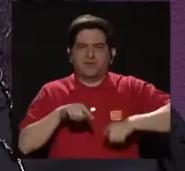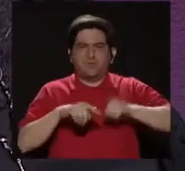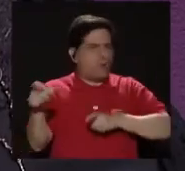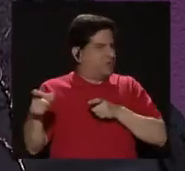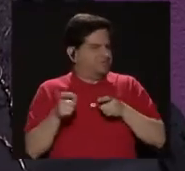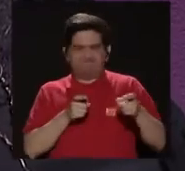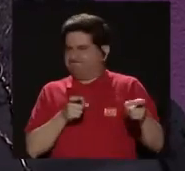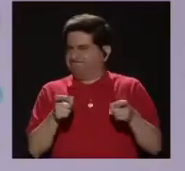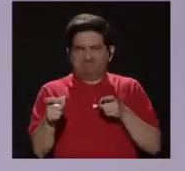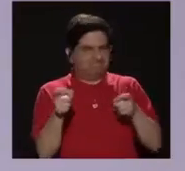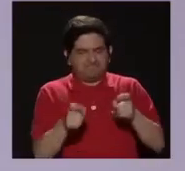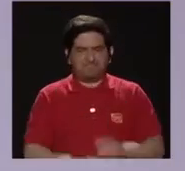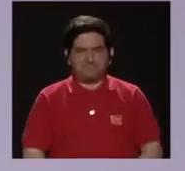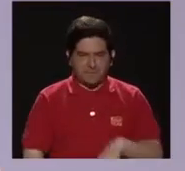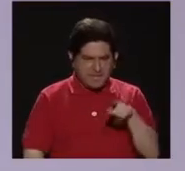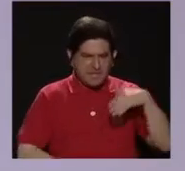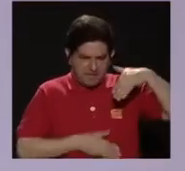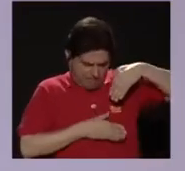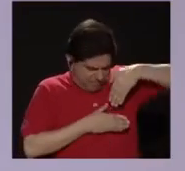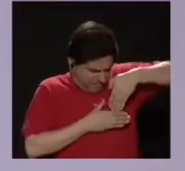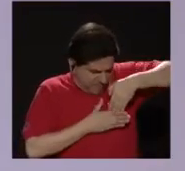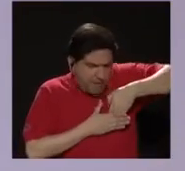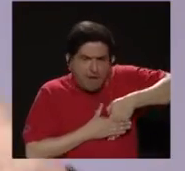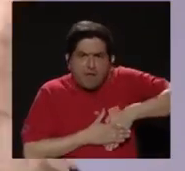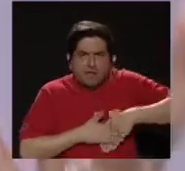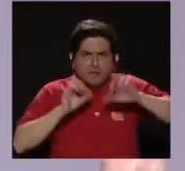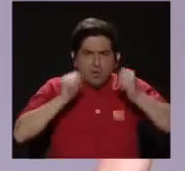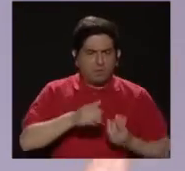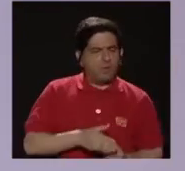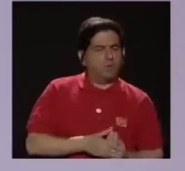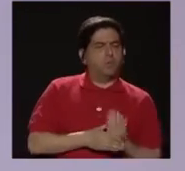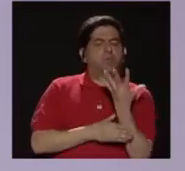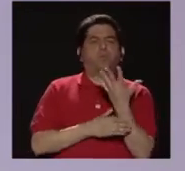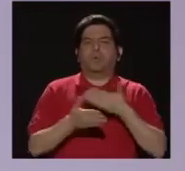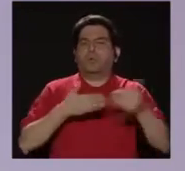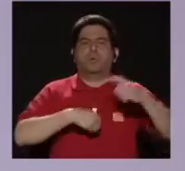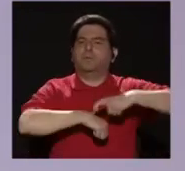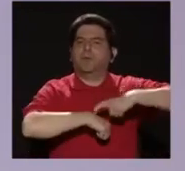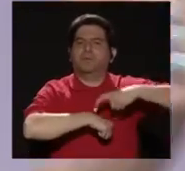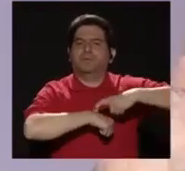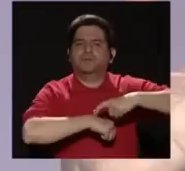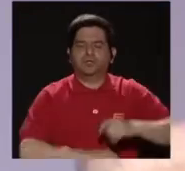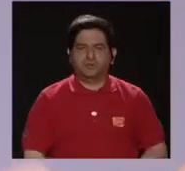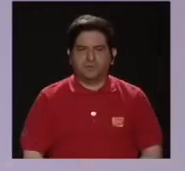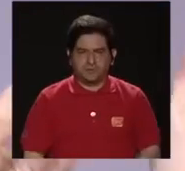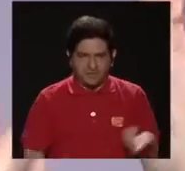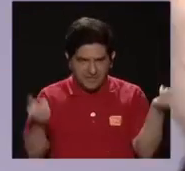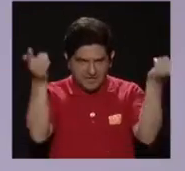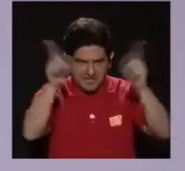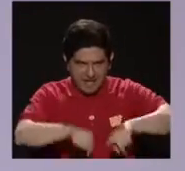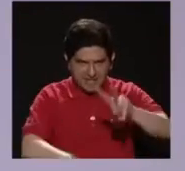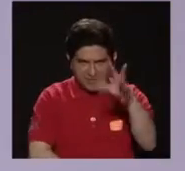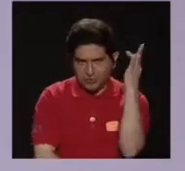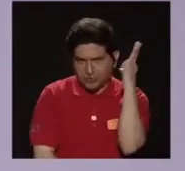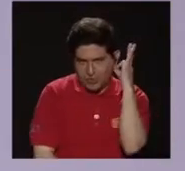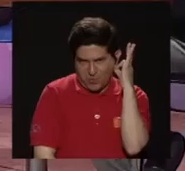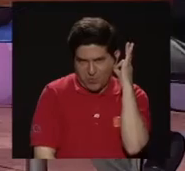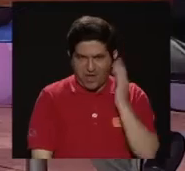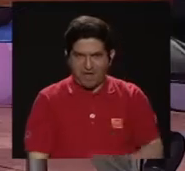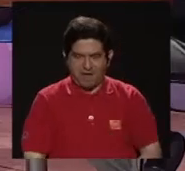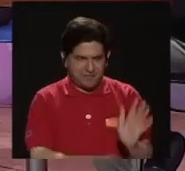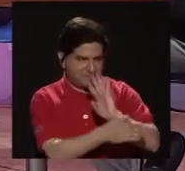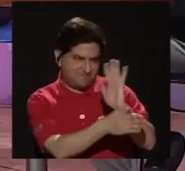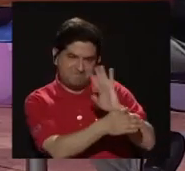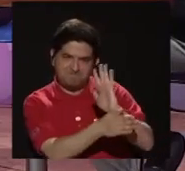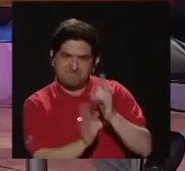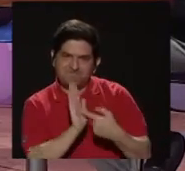domesticar y está dentro de nosotras y que puede aflorar en algún momento. En ese caso, estas dos mujeres de la